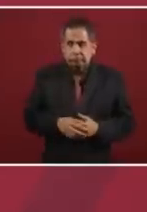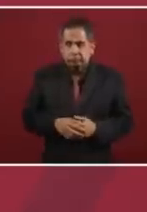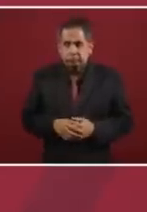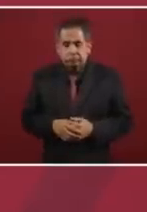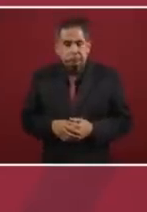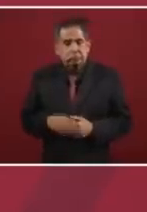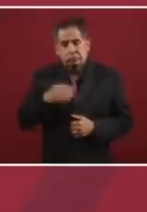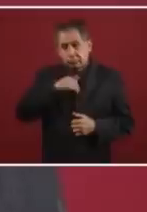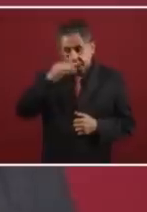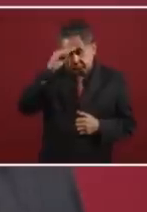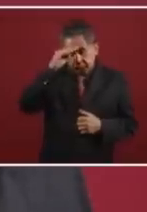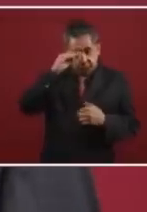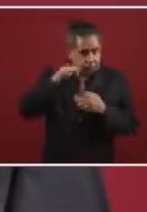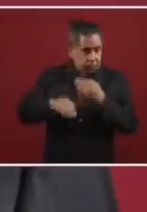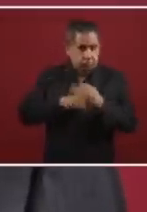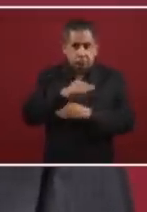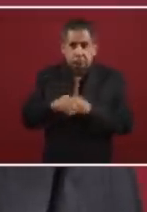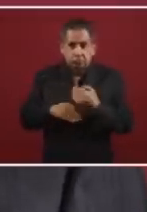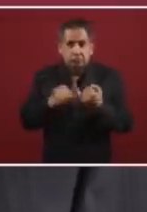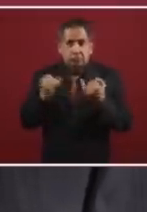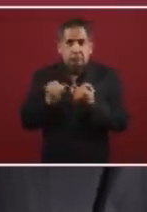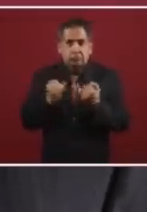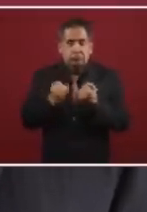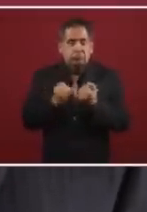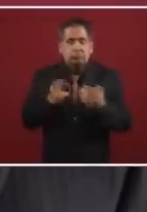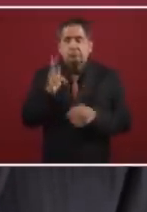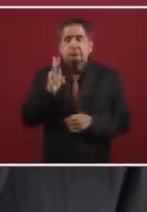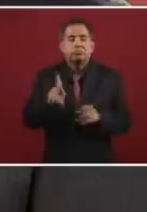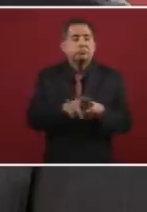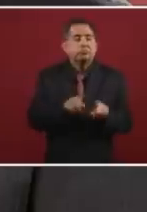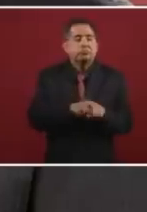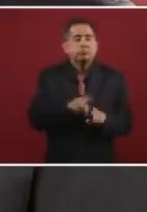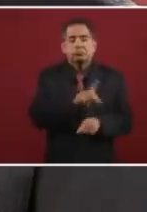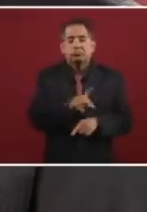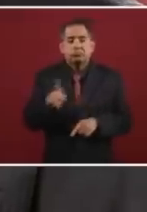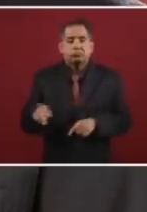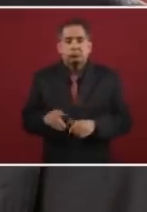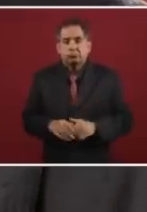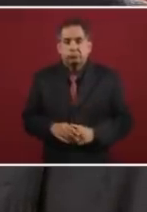piensan que todos somos como ellos